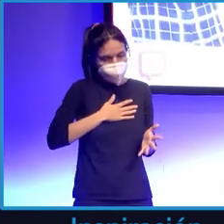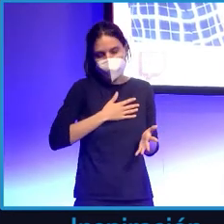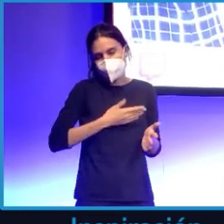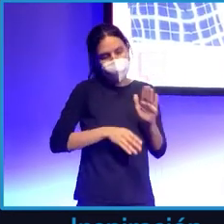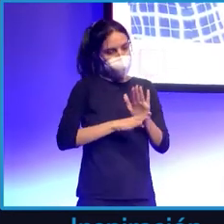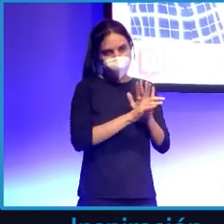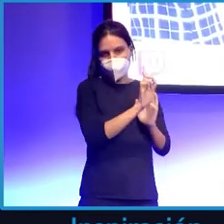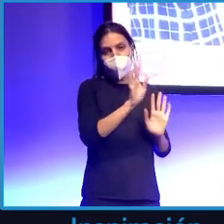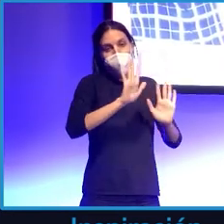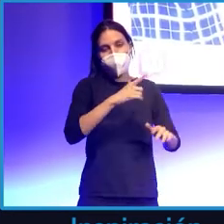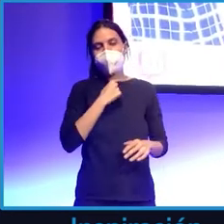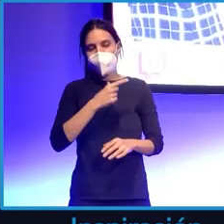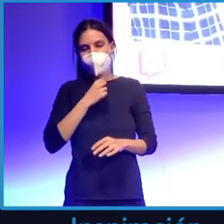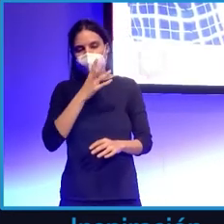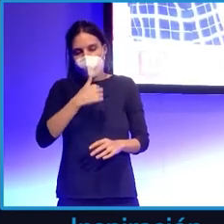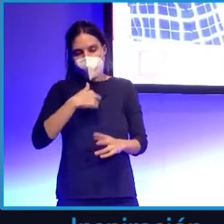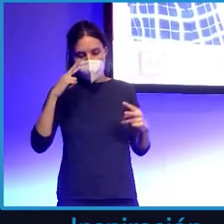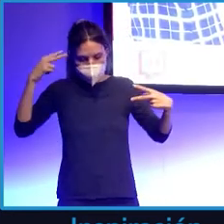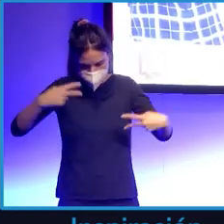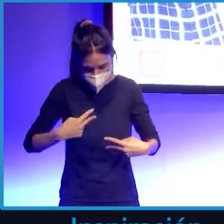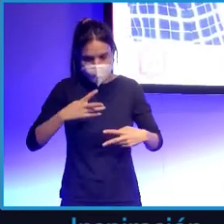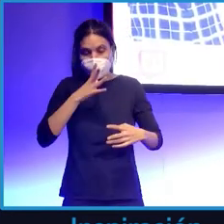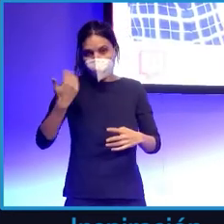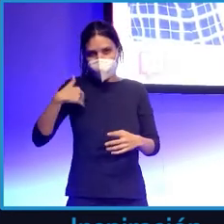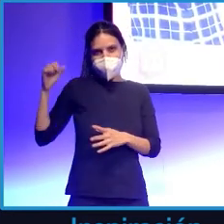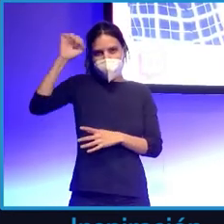muchos años y si no me pego toda la charla hablando de mí